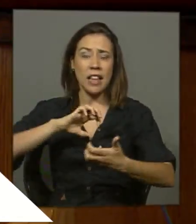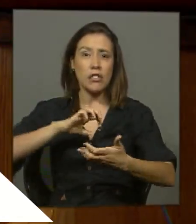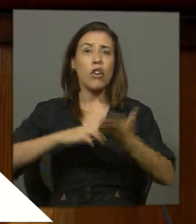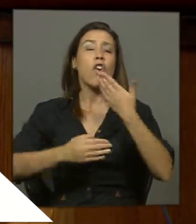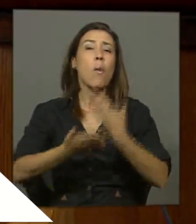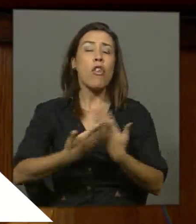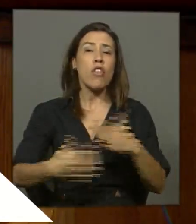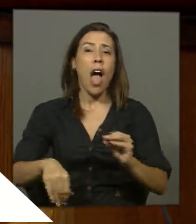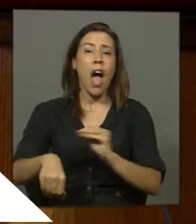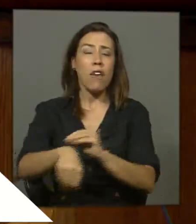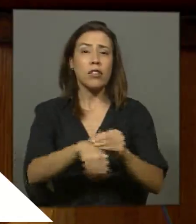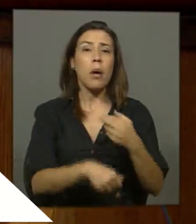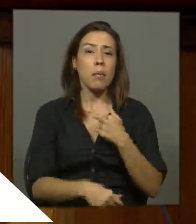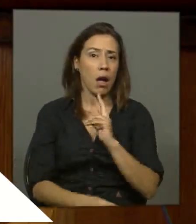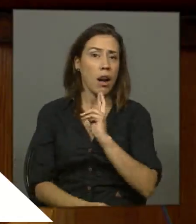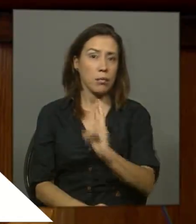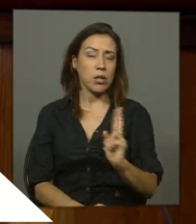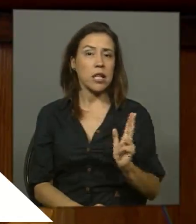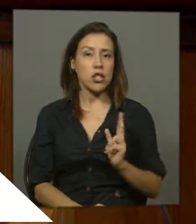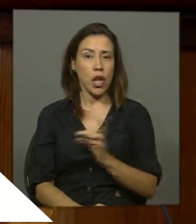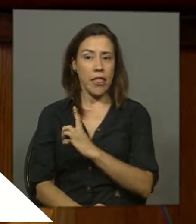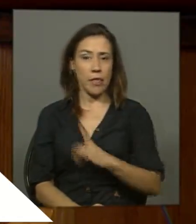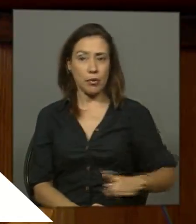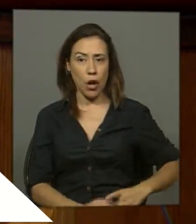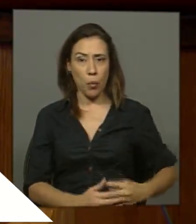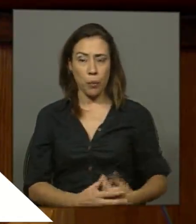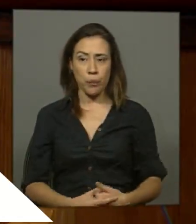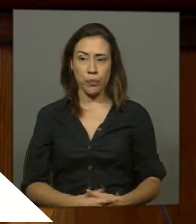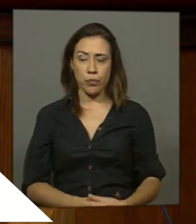decretado esa es mi respuesta señor